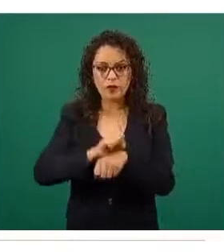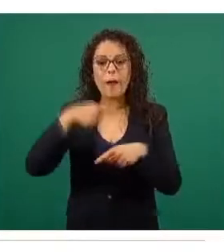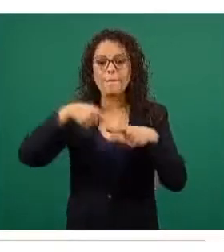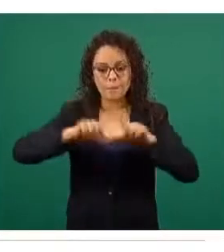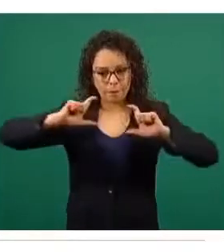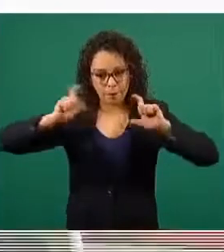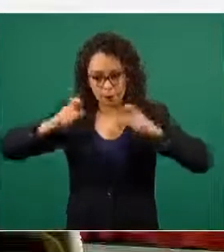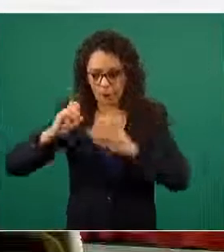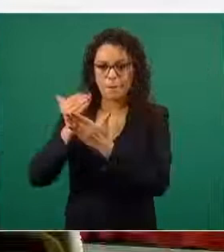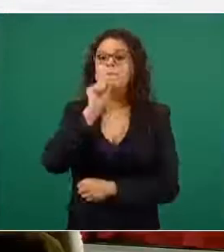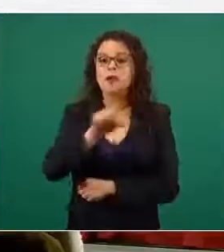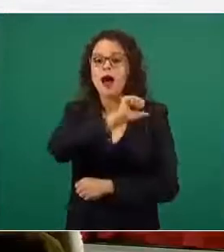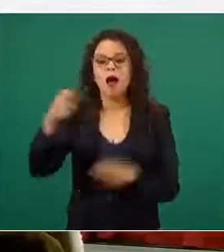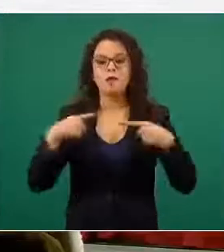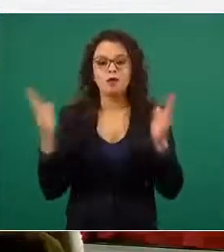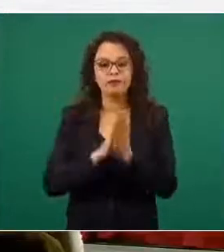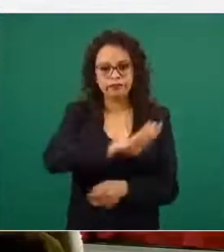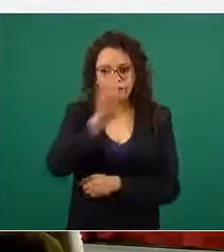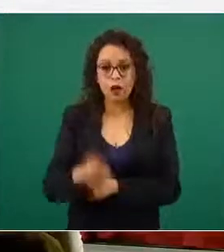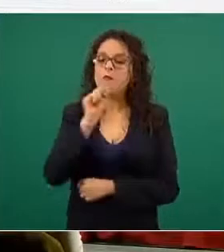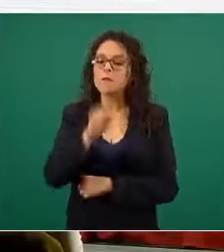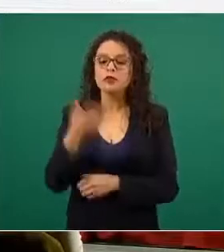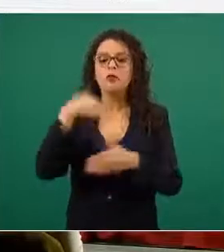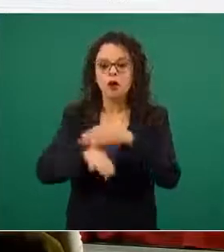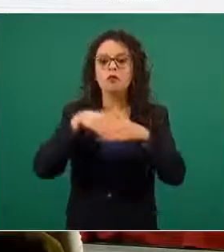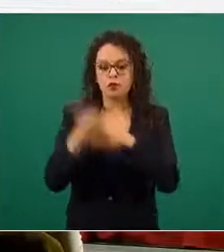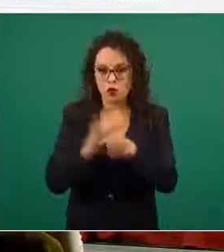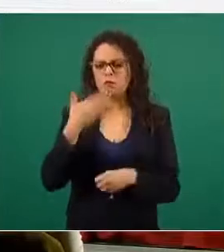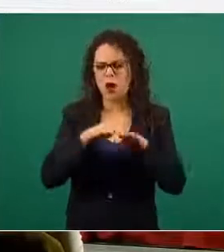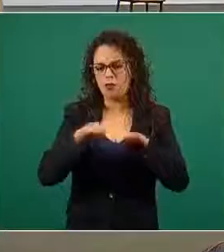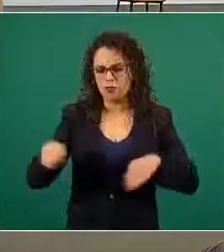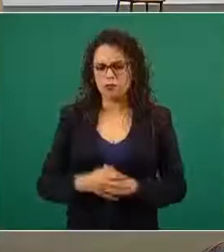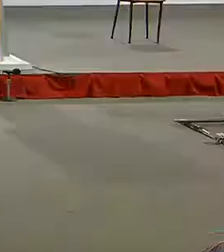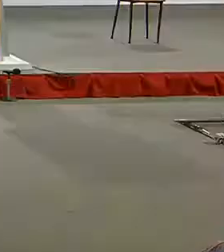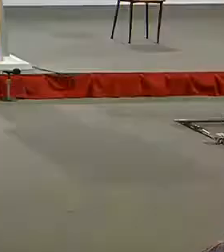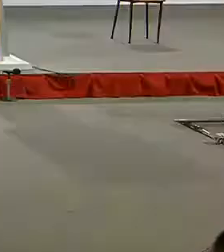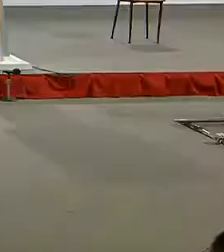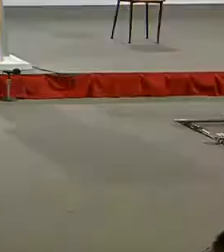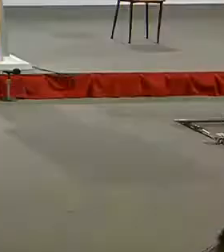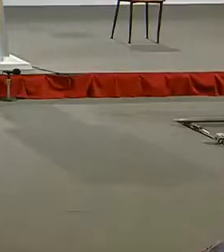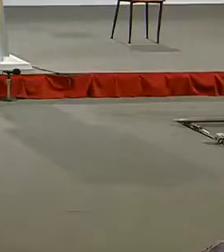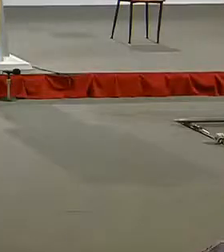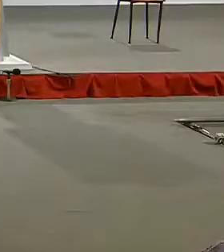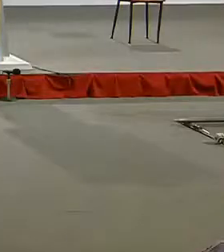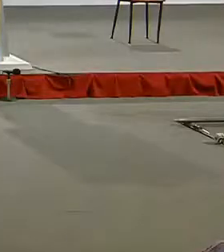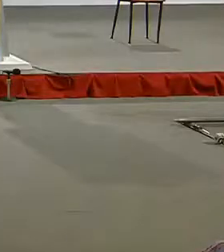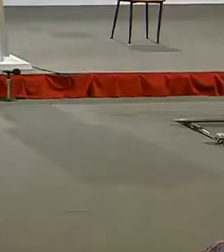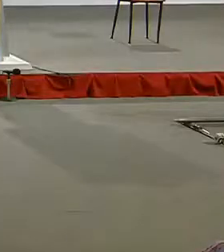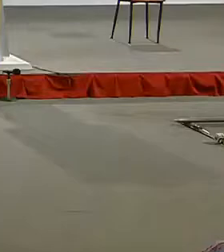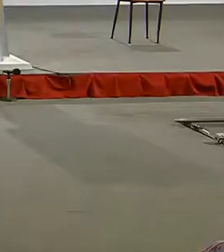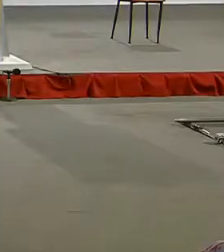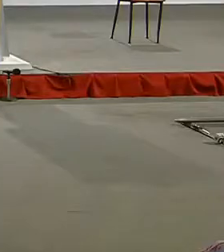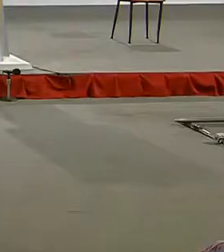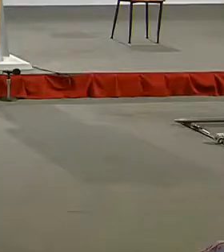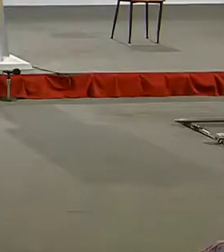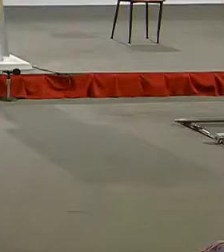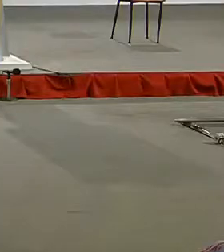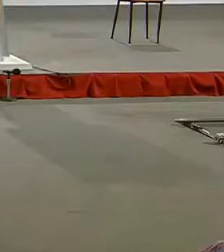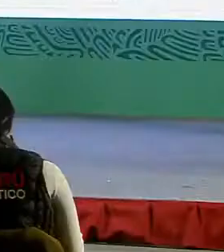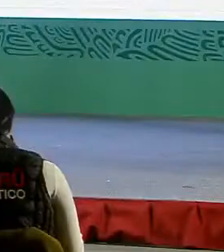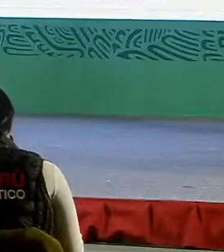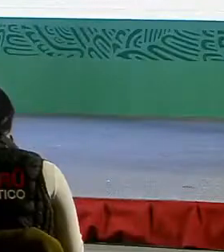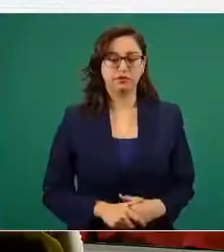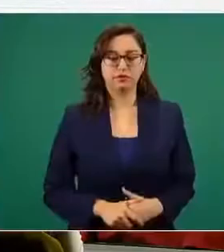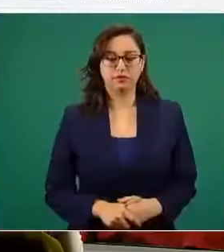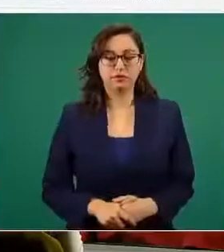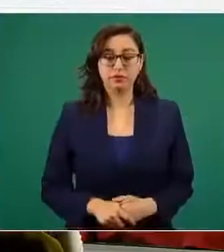reducción también en la mortalidad y reducción en la hospitalización. Va en buena tendencia. Entonces, en resumen, tenemos una epidemia aún activa, tiene un patrón en parches, como lo